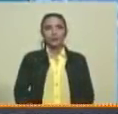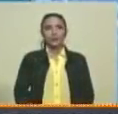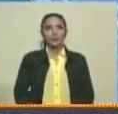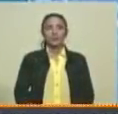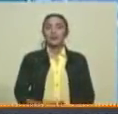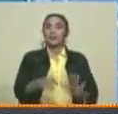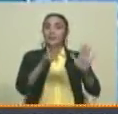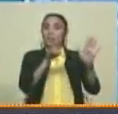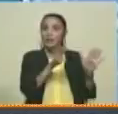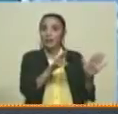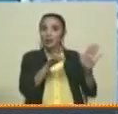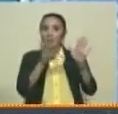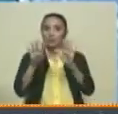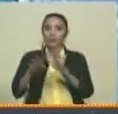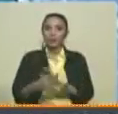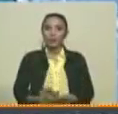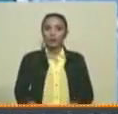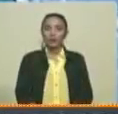79